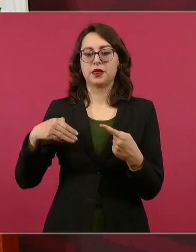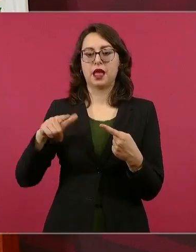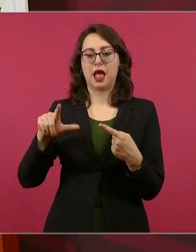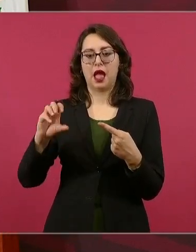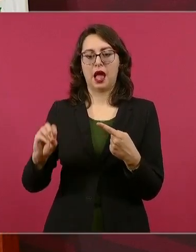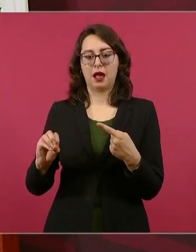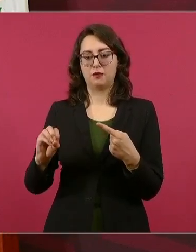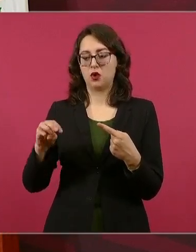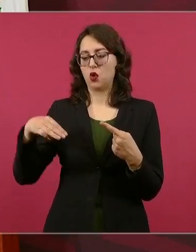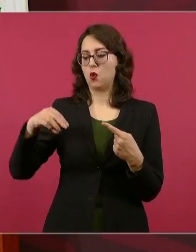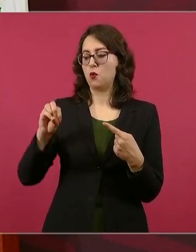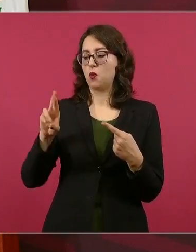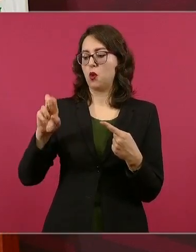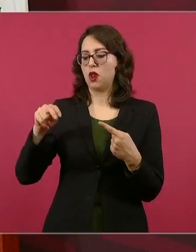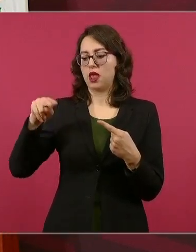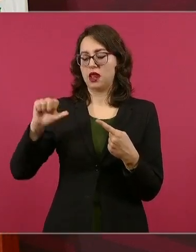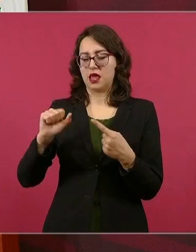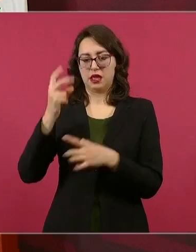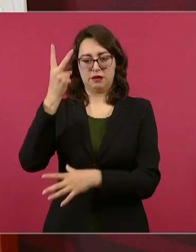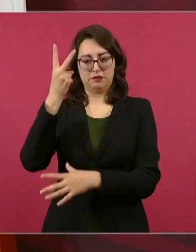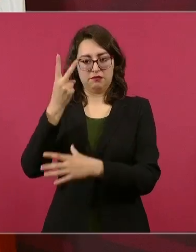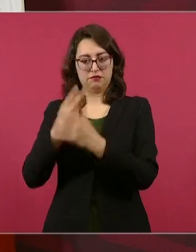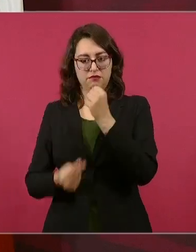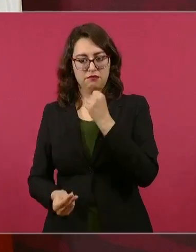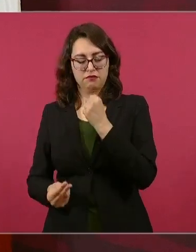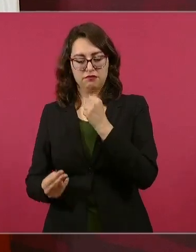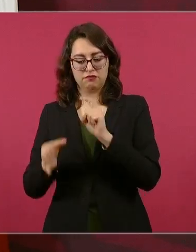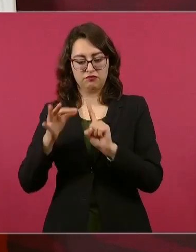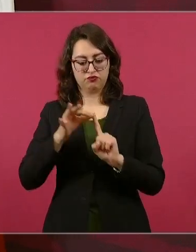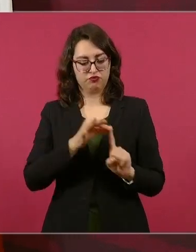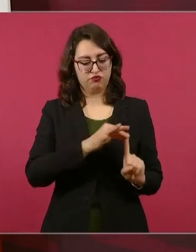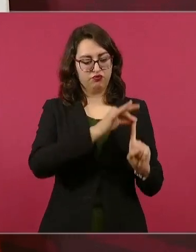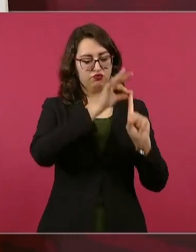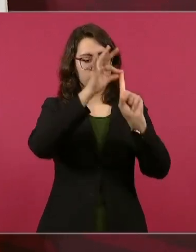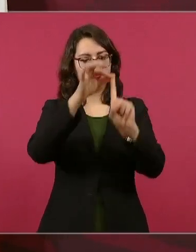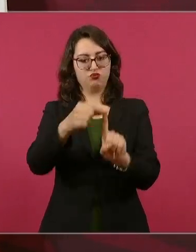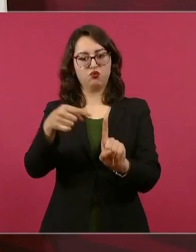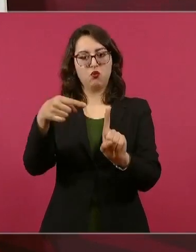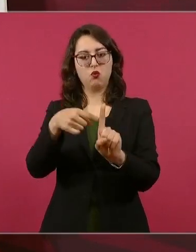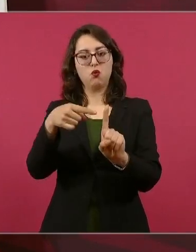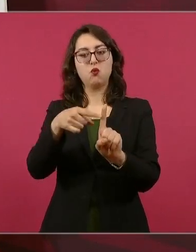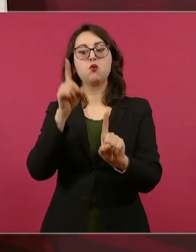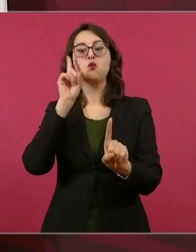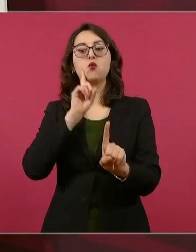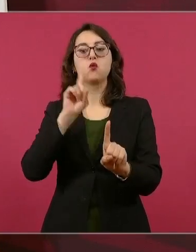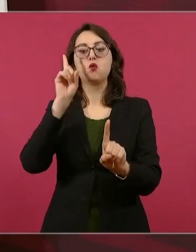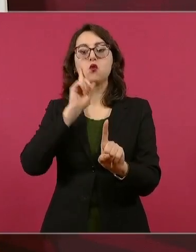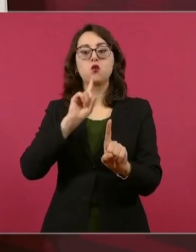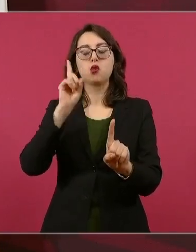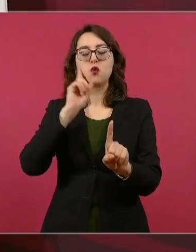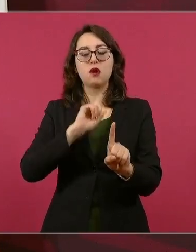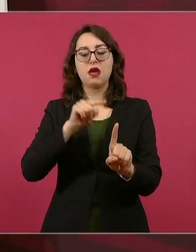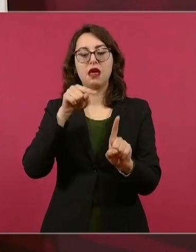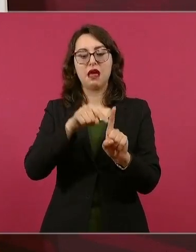acaban de encumbrar a una delincuente electoral.